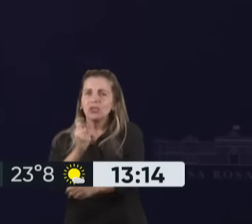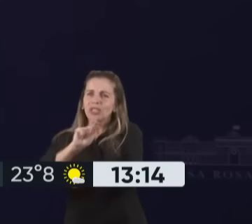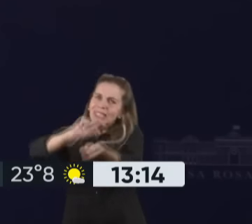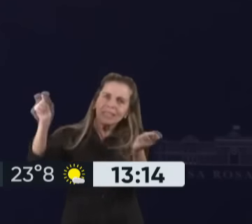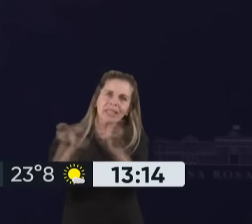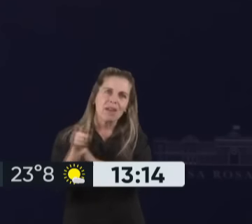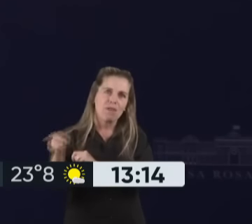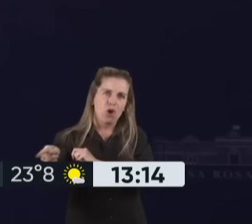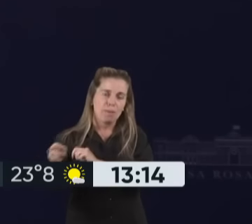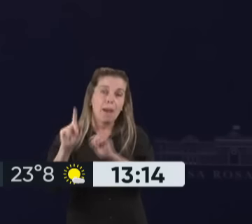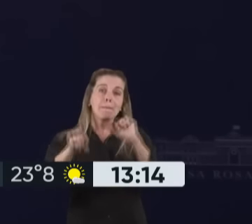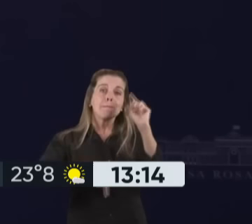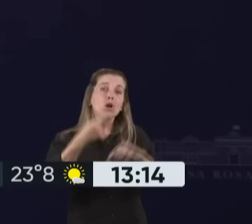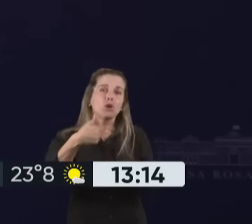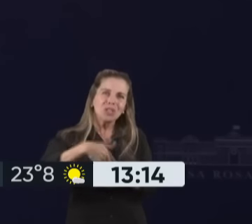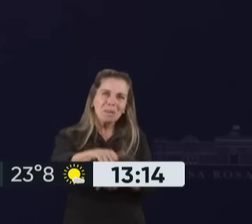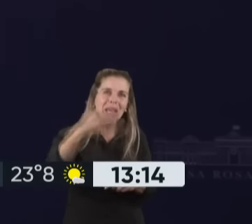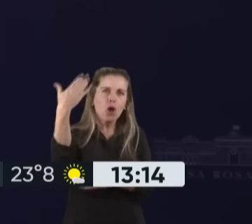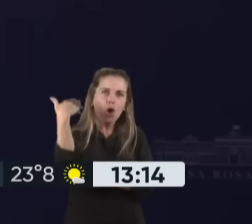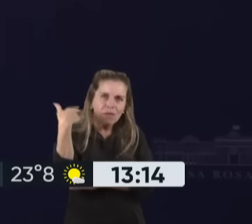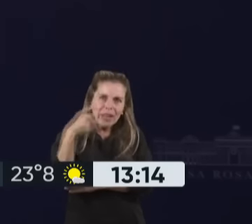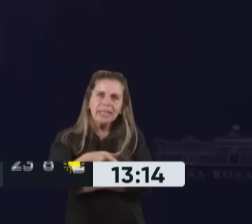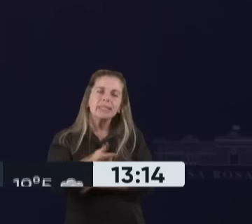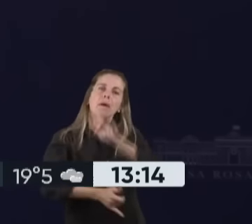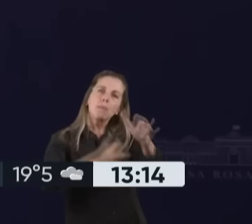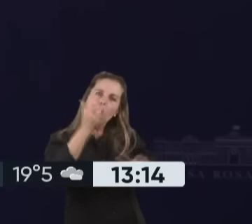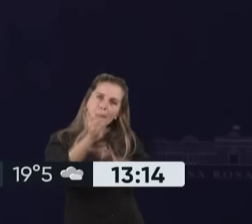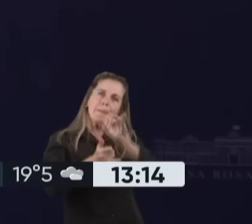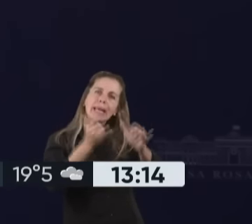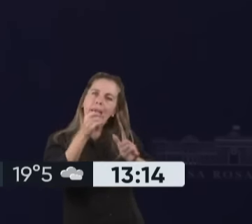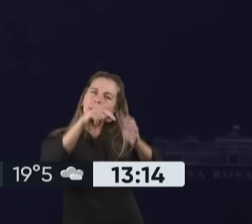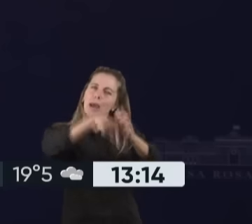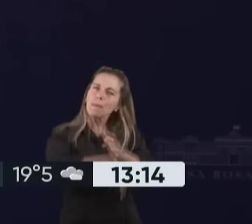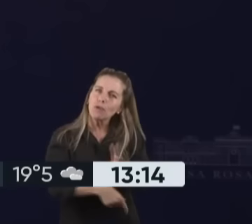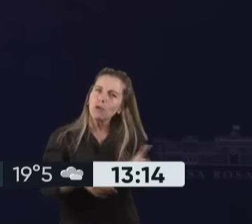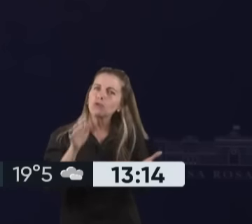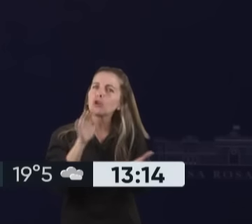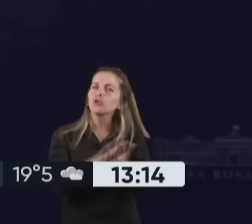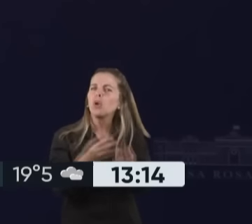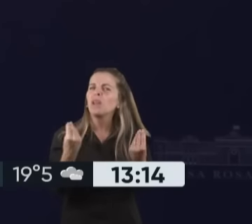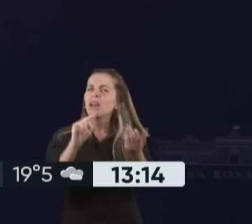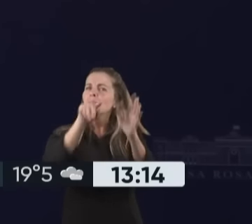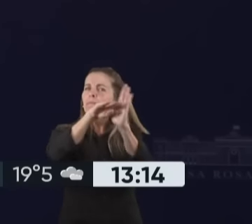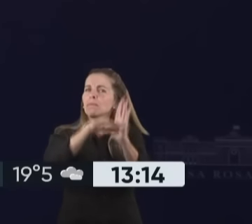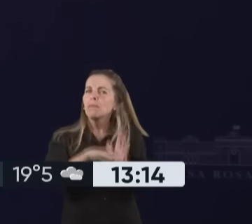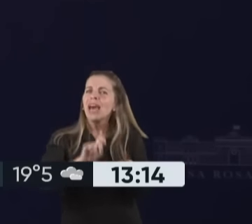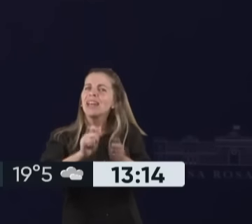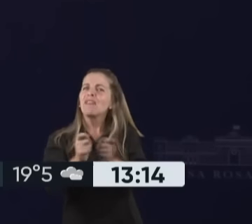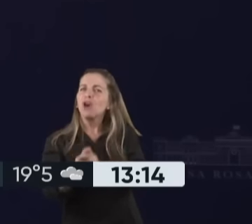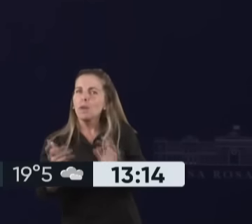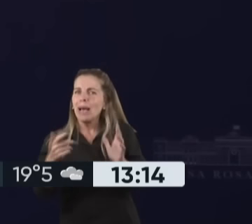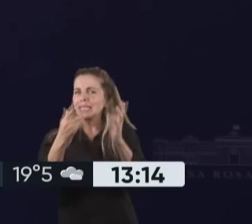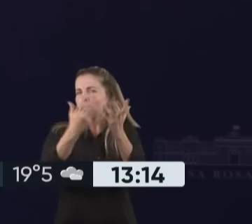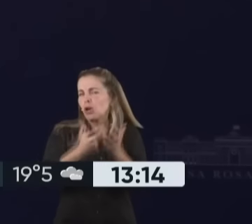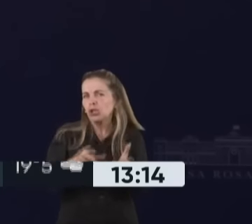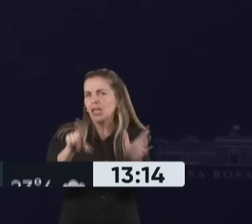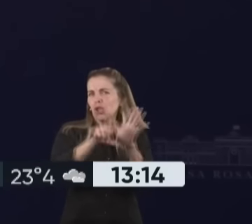enfocar en explicar y en exponer sobre las reformas que vienen. La reforma